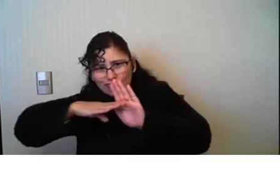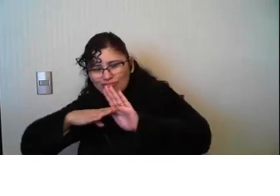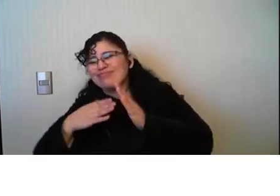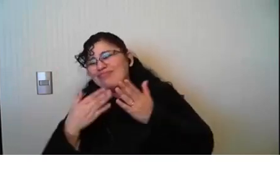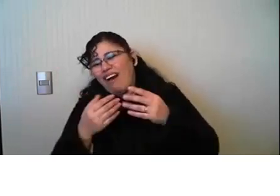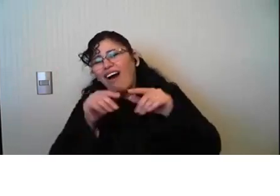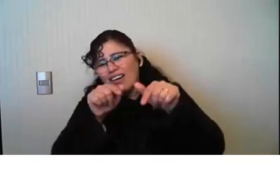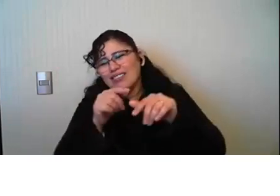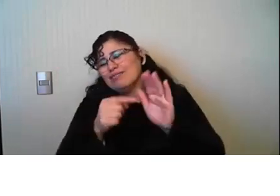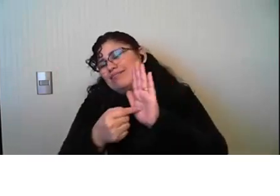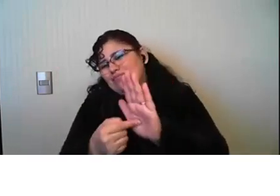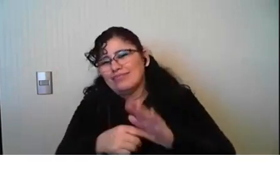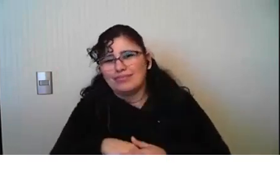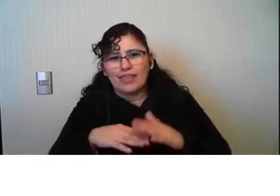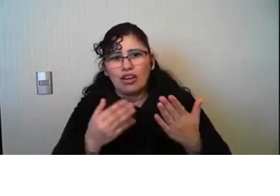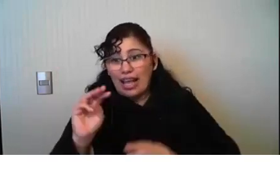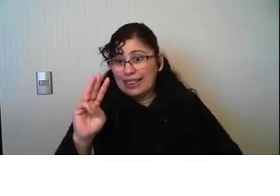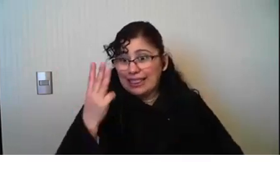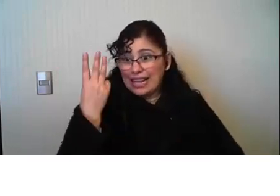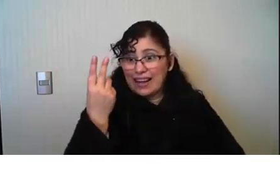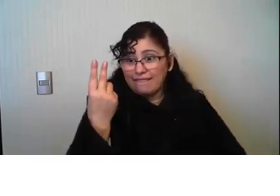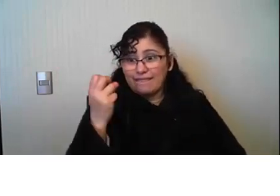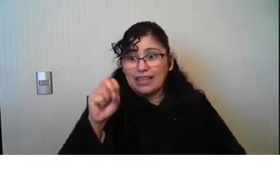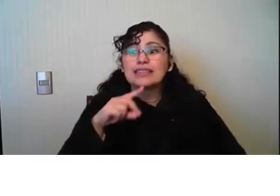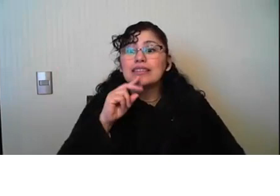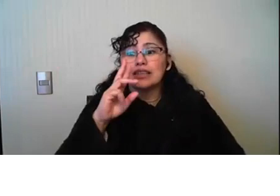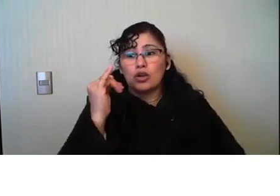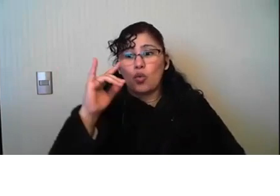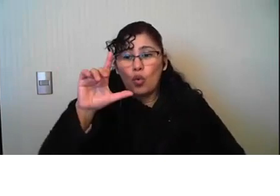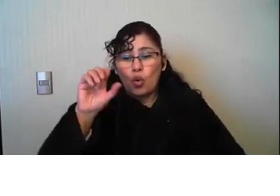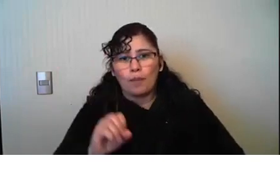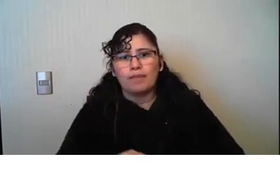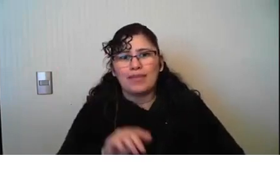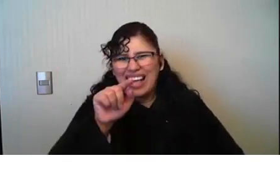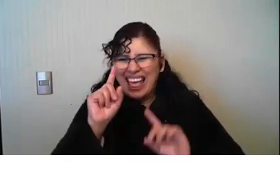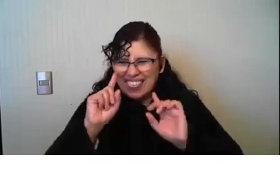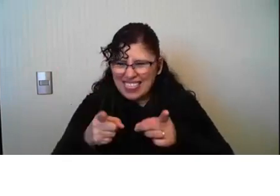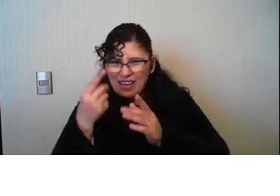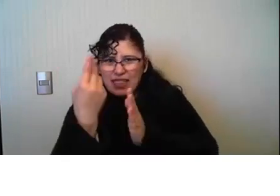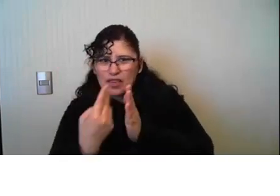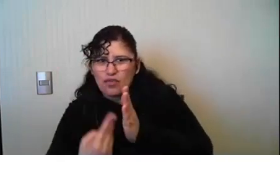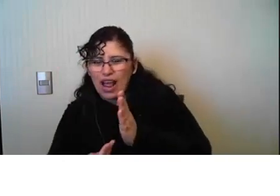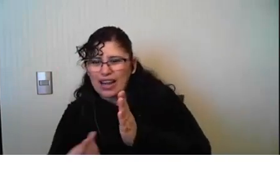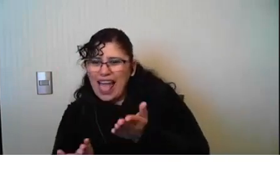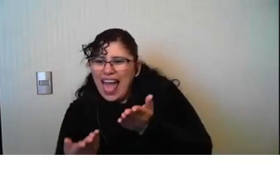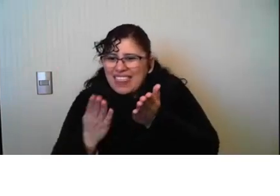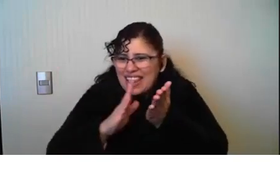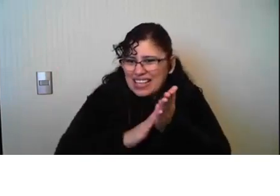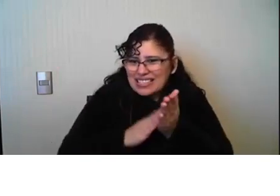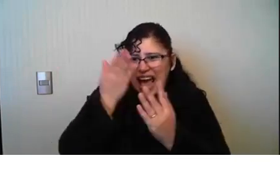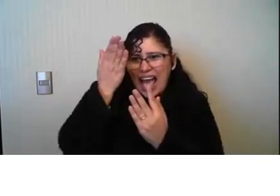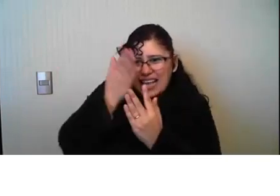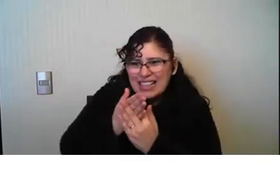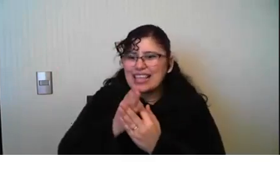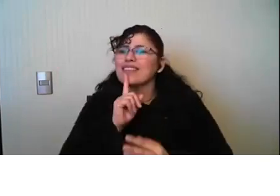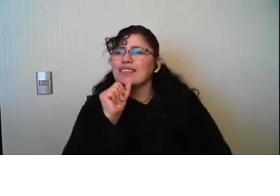aquí estaría el tercer ventrículo y ahí deberían dibujar ustedes la adherencia intertalámica. Todo el